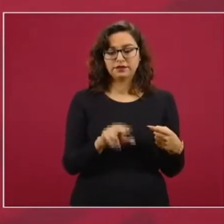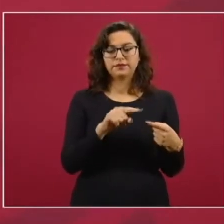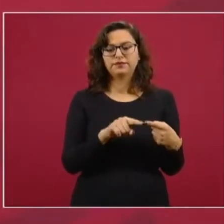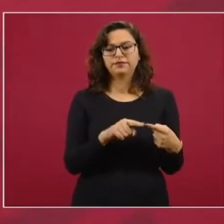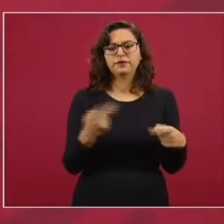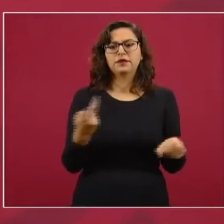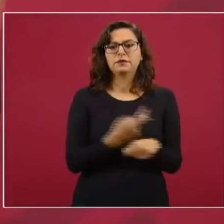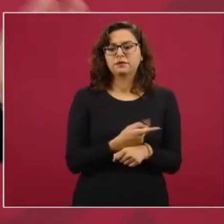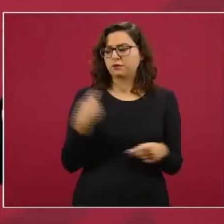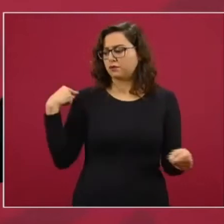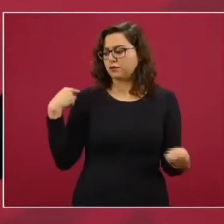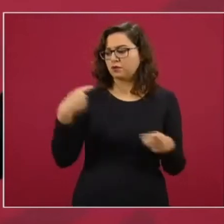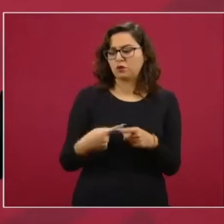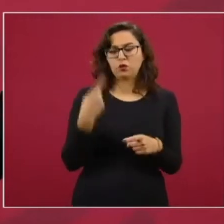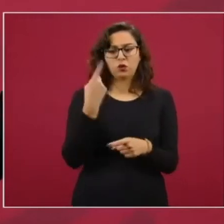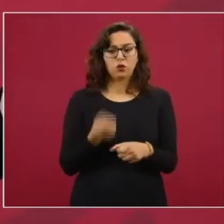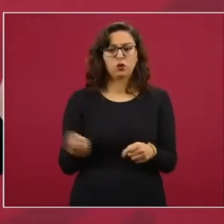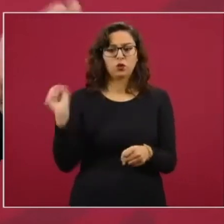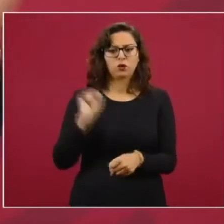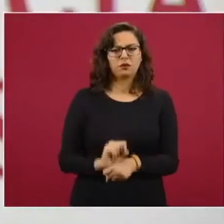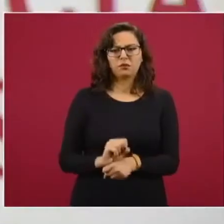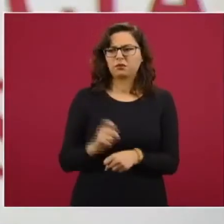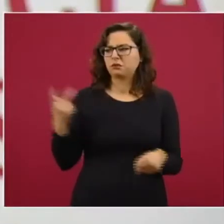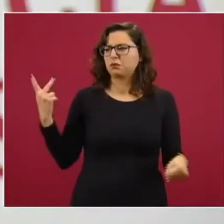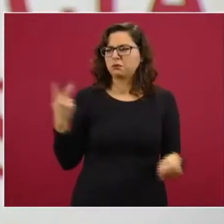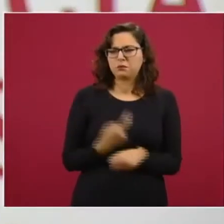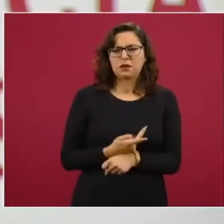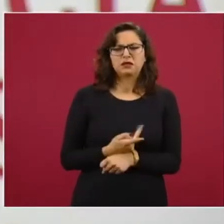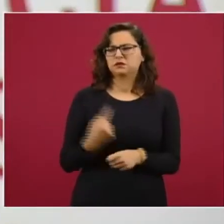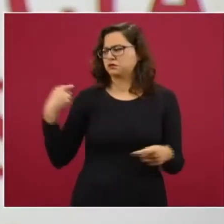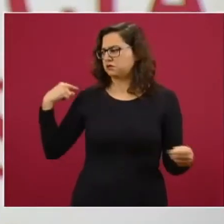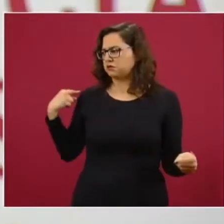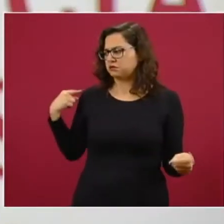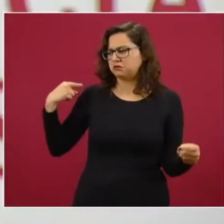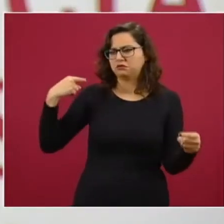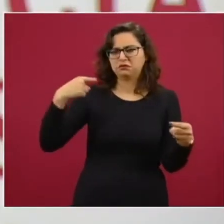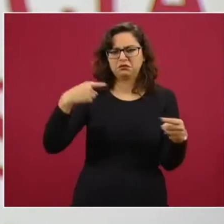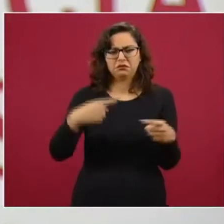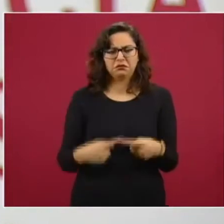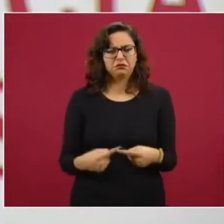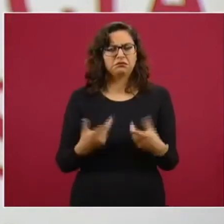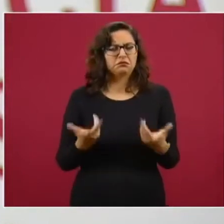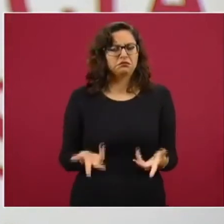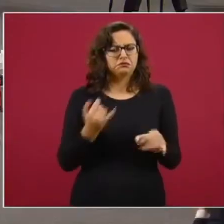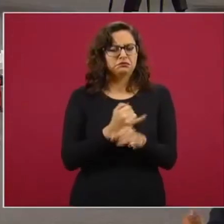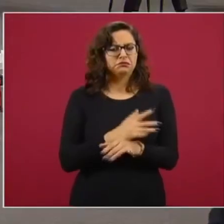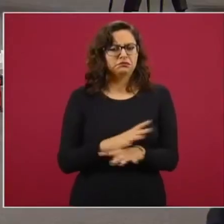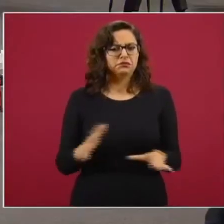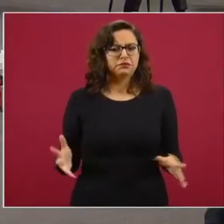¿Qué pasó en esta semana de que se firmó este documento al día de hoy que les estoy compartiendo la información que tenemos?